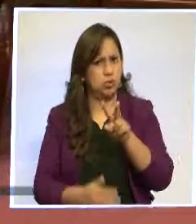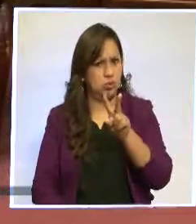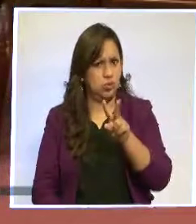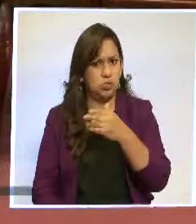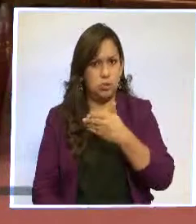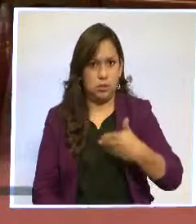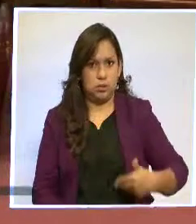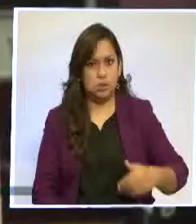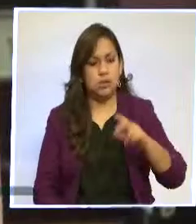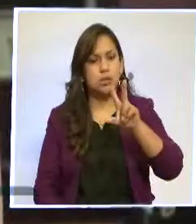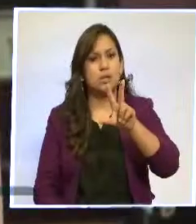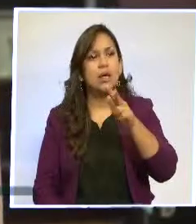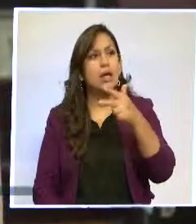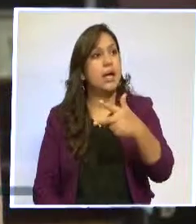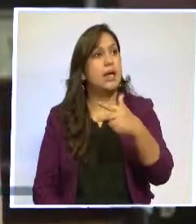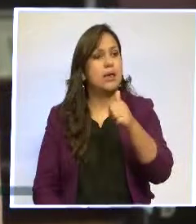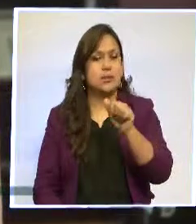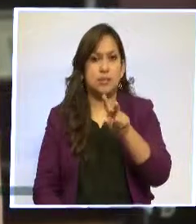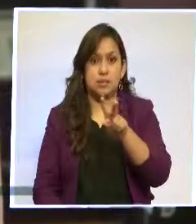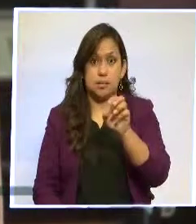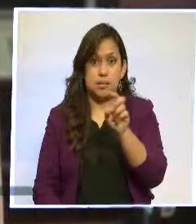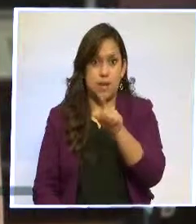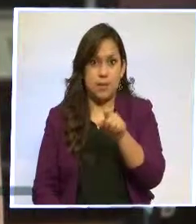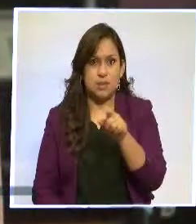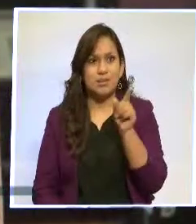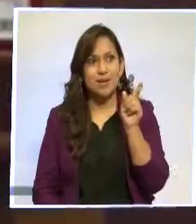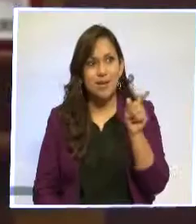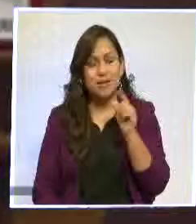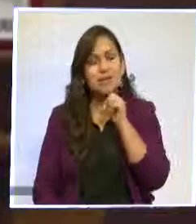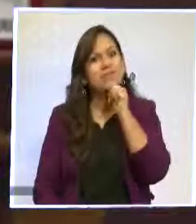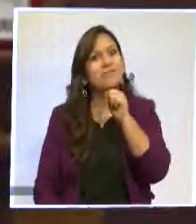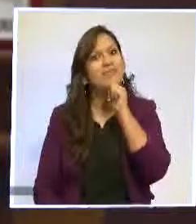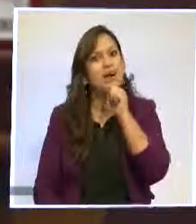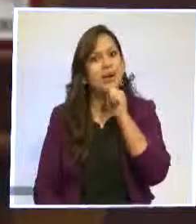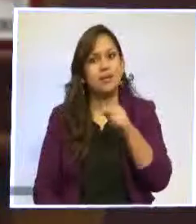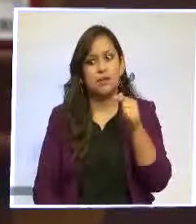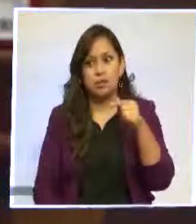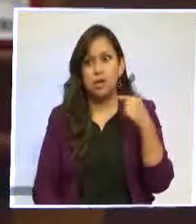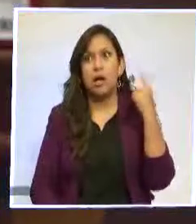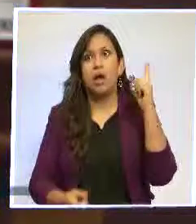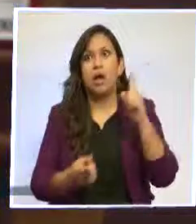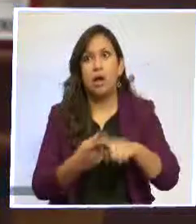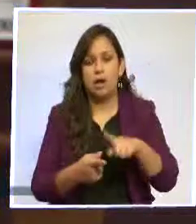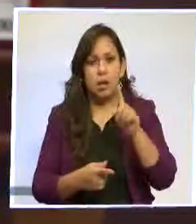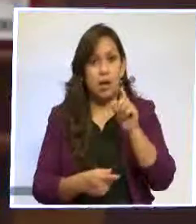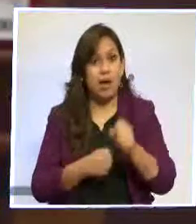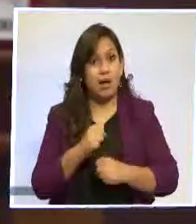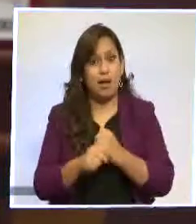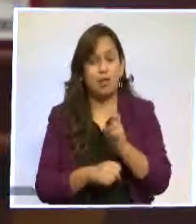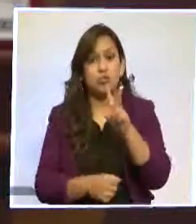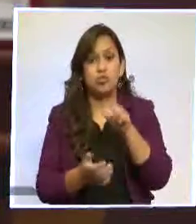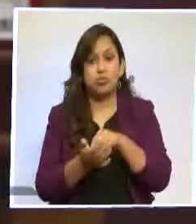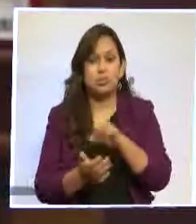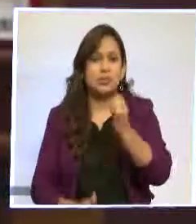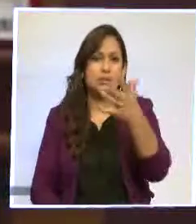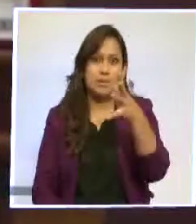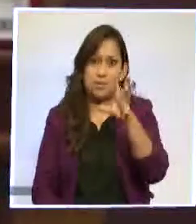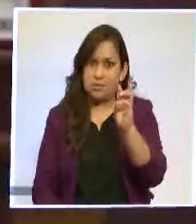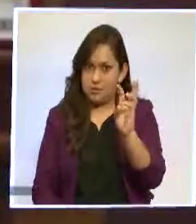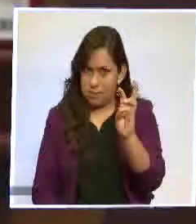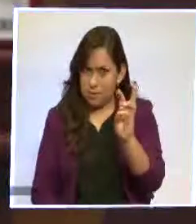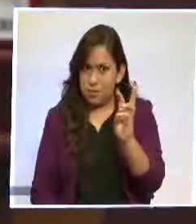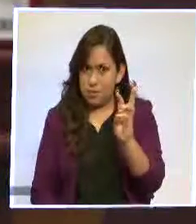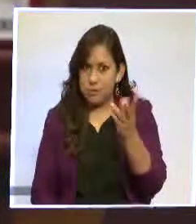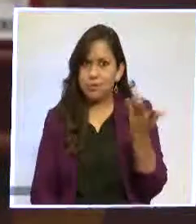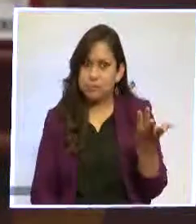del presidente Chávez y del presidente Kirchner, aún no entra en funcionamiento y ya estamos en el año 2016. Indudablemente eso significa